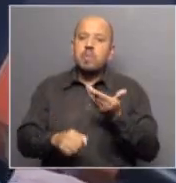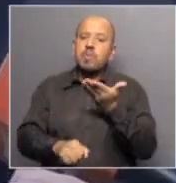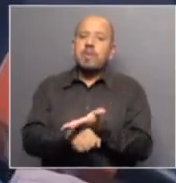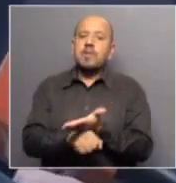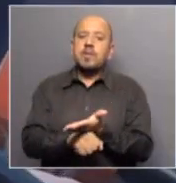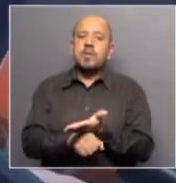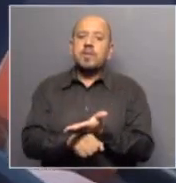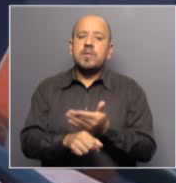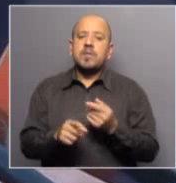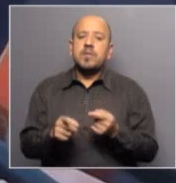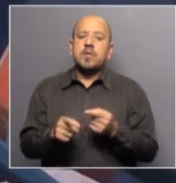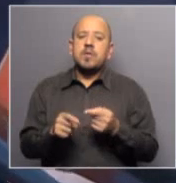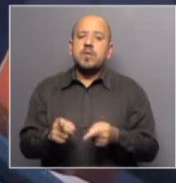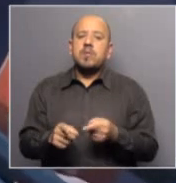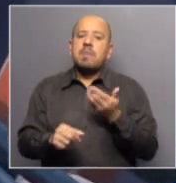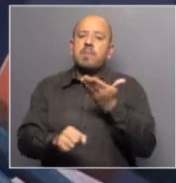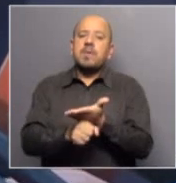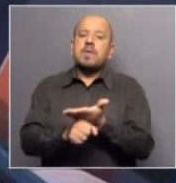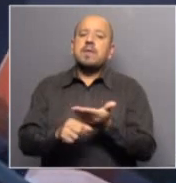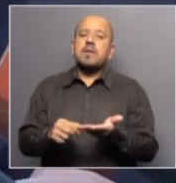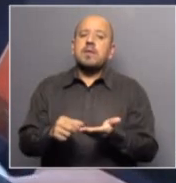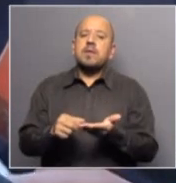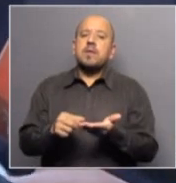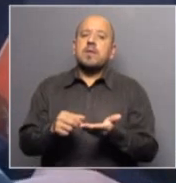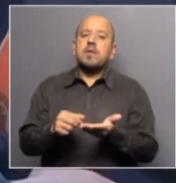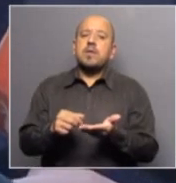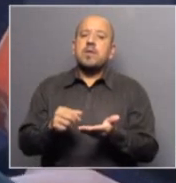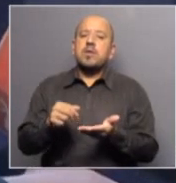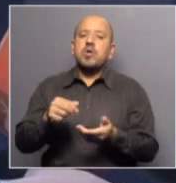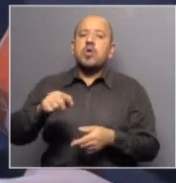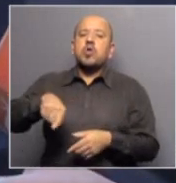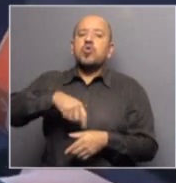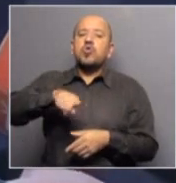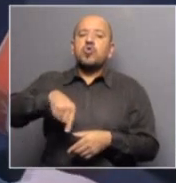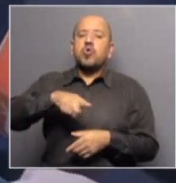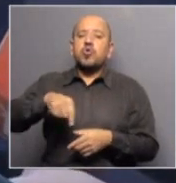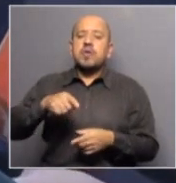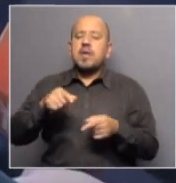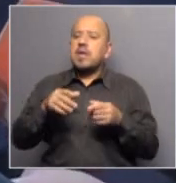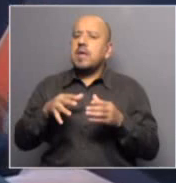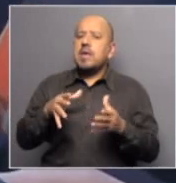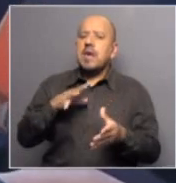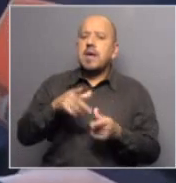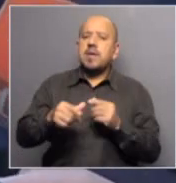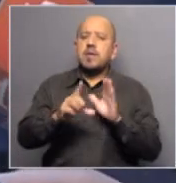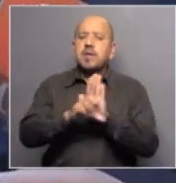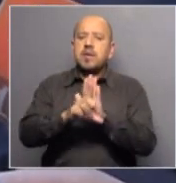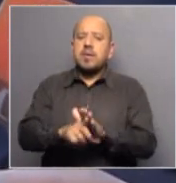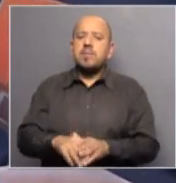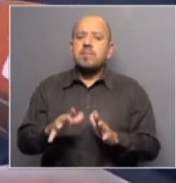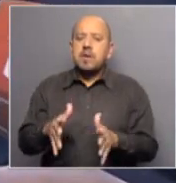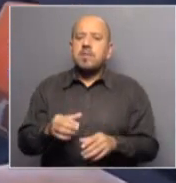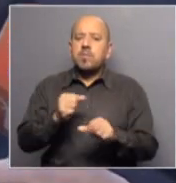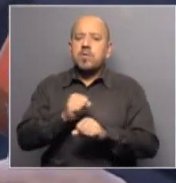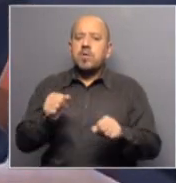menos la ubicación de las distintas formas que permite la ley para